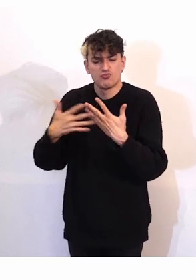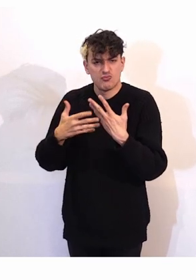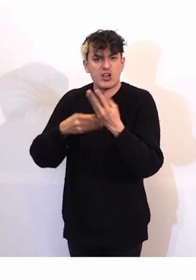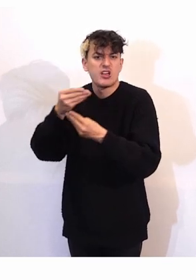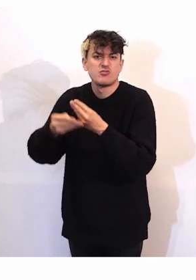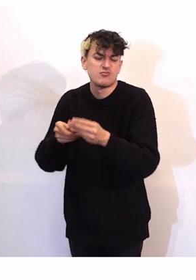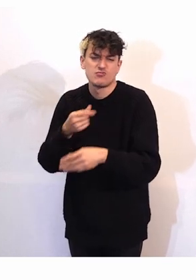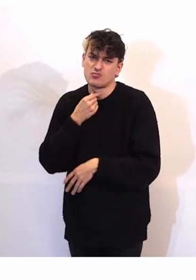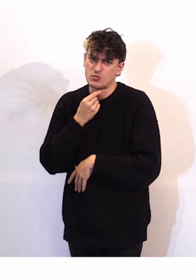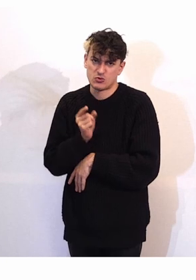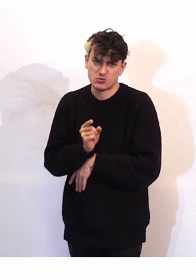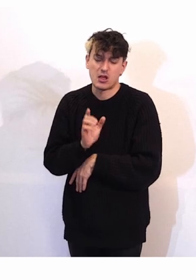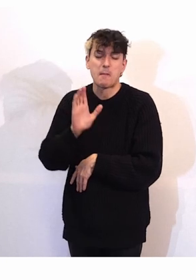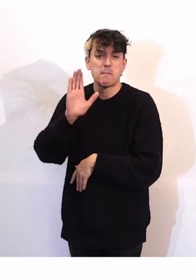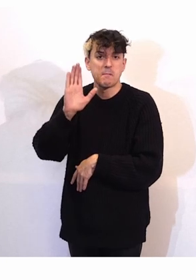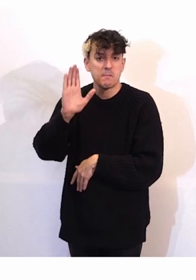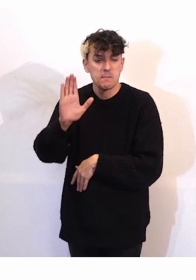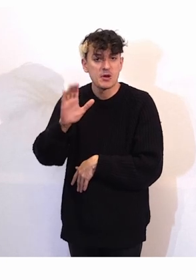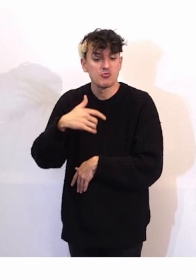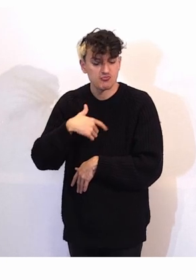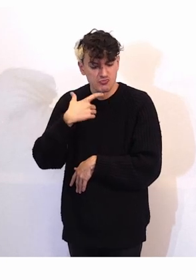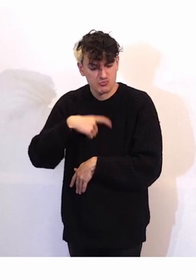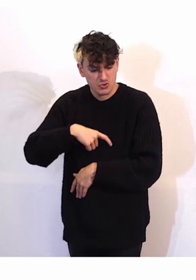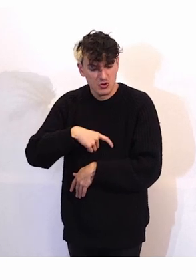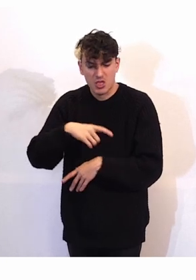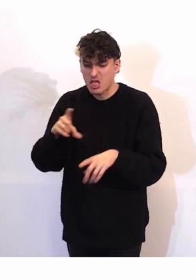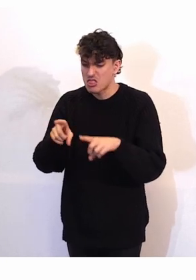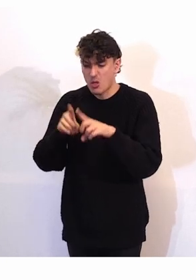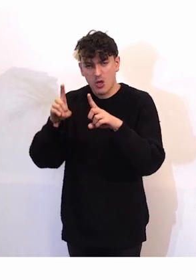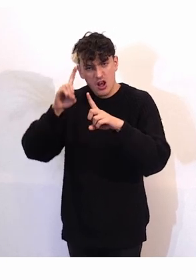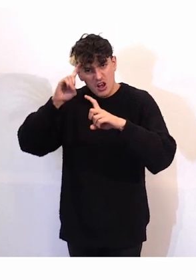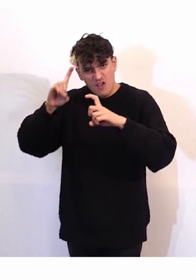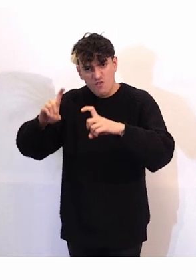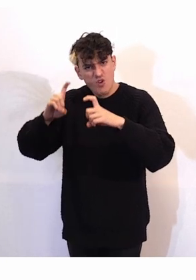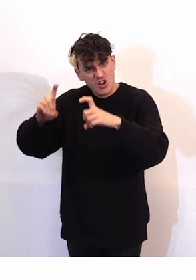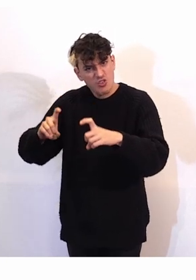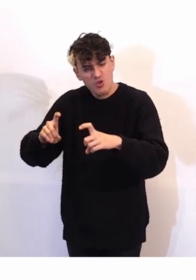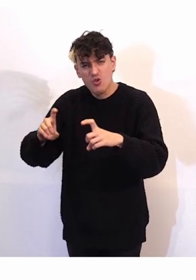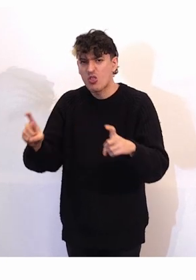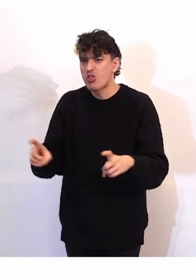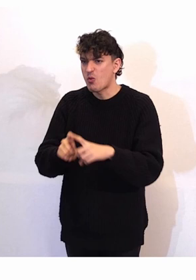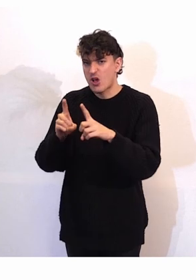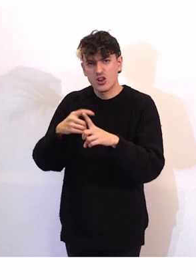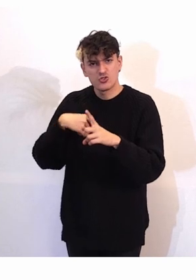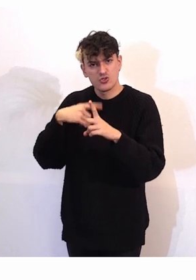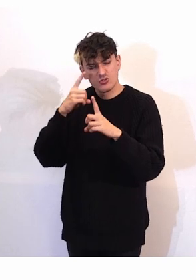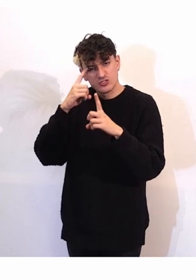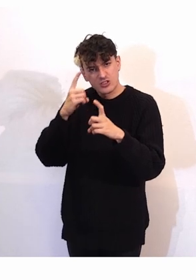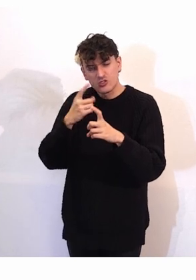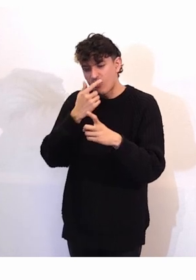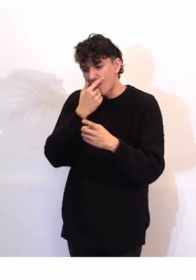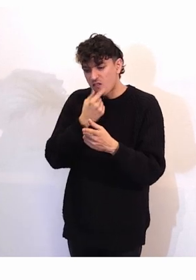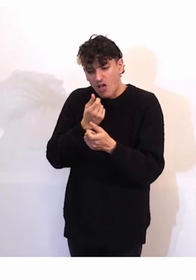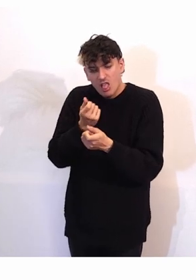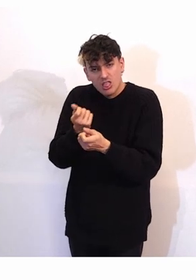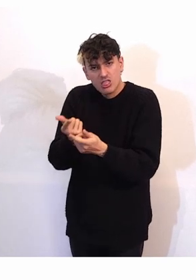que lo que es bien para mi hija, aunque le cueste esfuerzo, yo procuraré hacérselo más, ponerle algún lenitivo para que no le